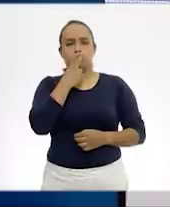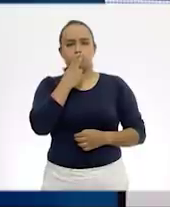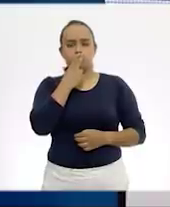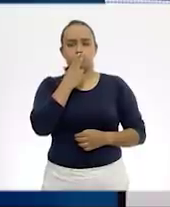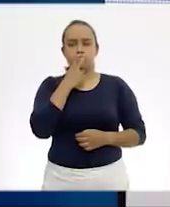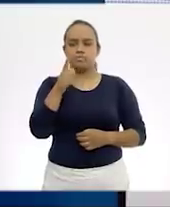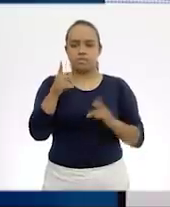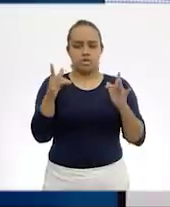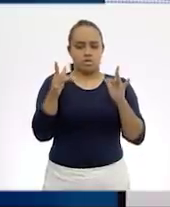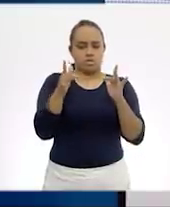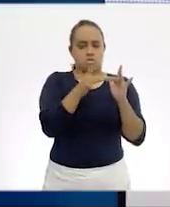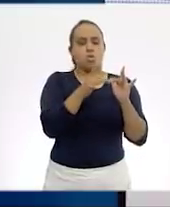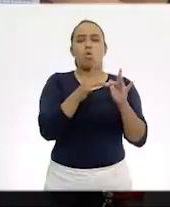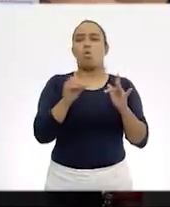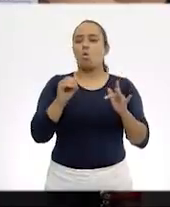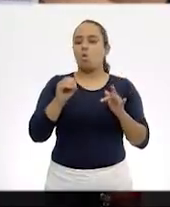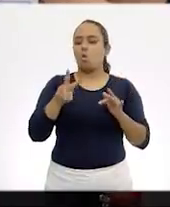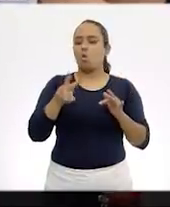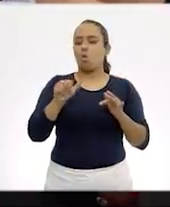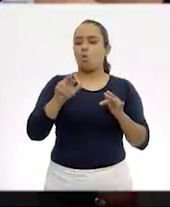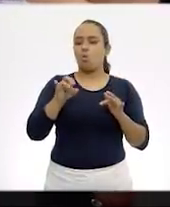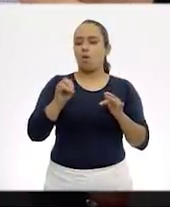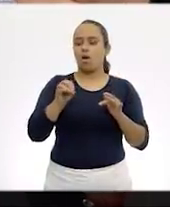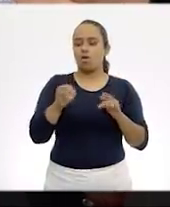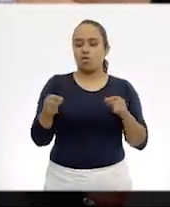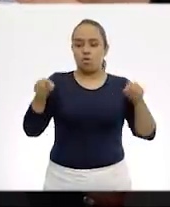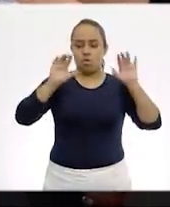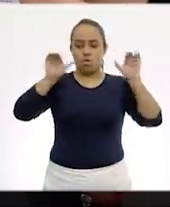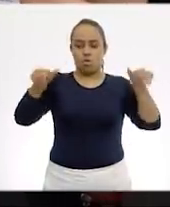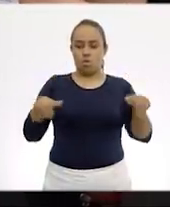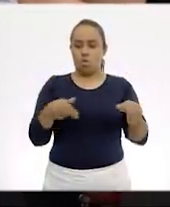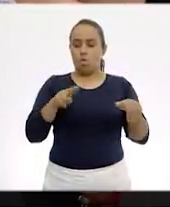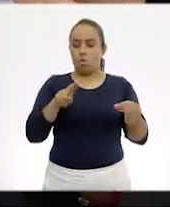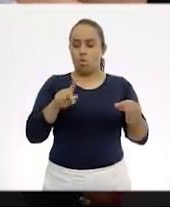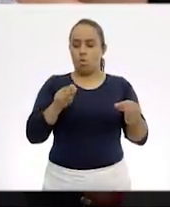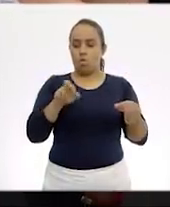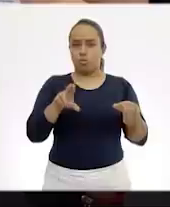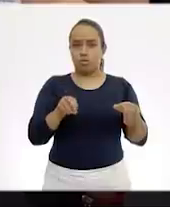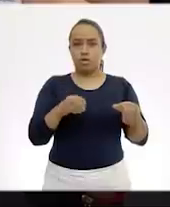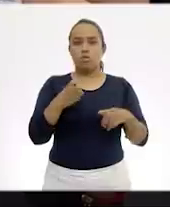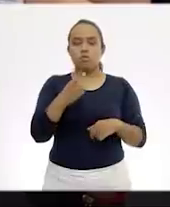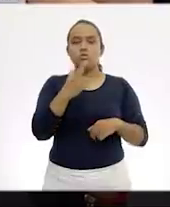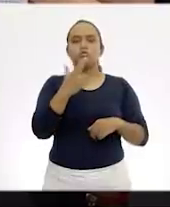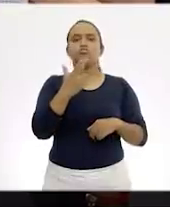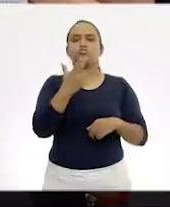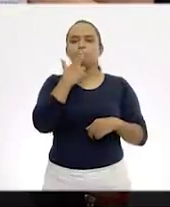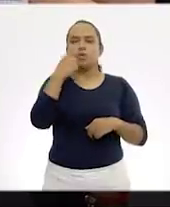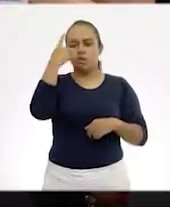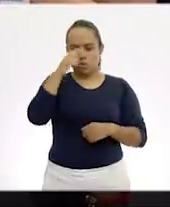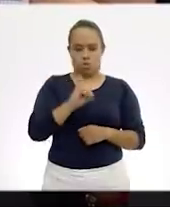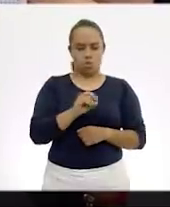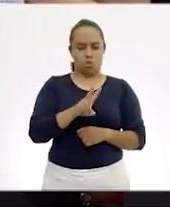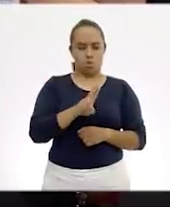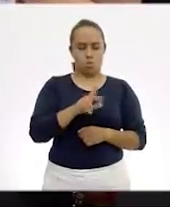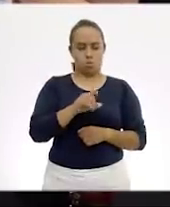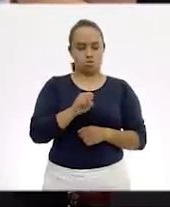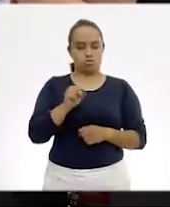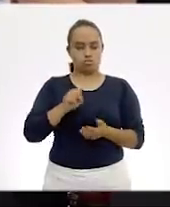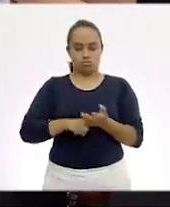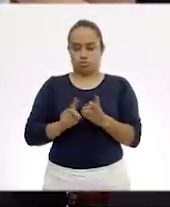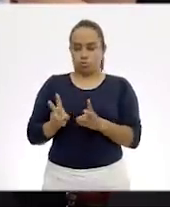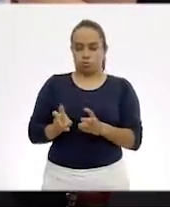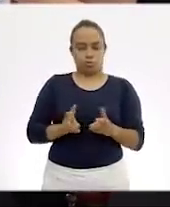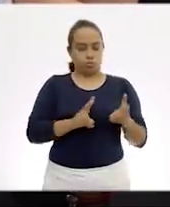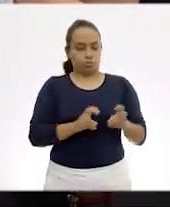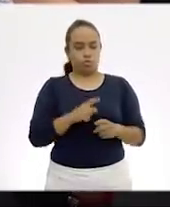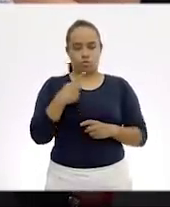que comunican los ovarios con el útero. Son las encargadas de recoger los óvulos que vienen